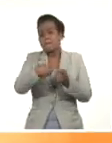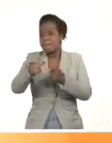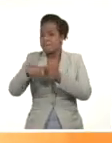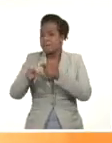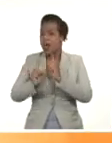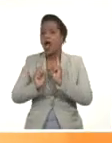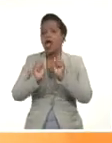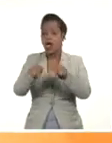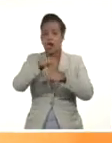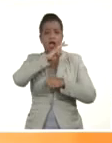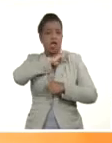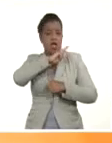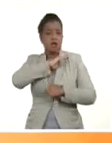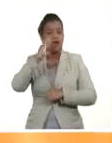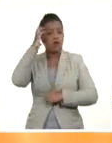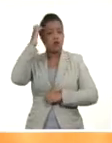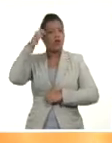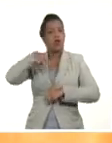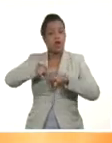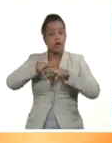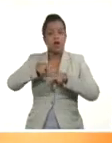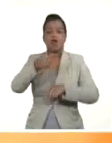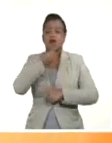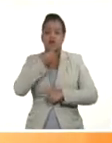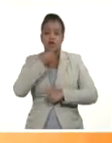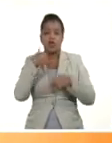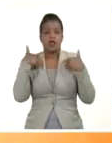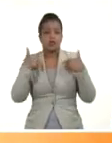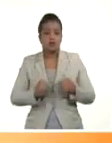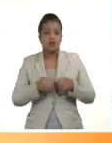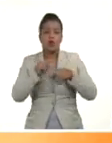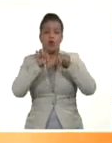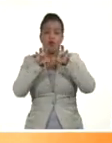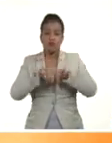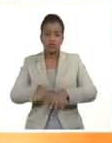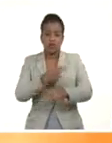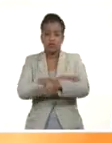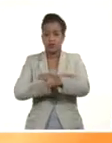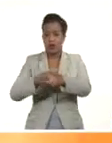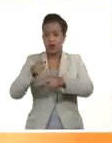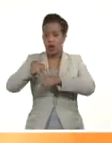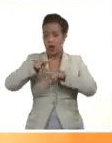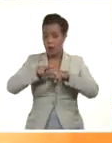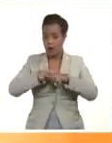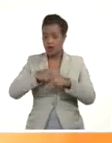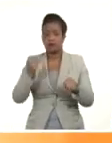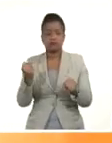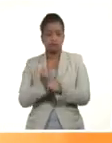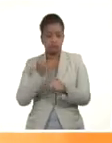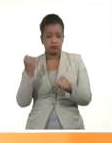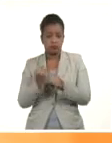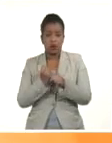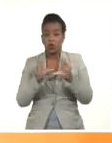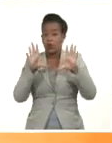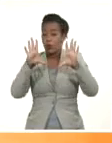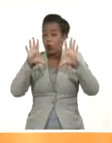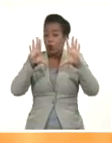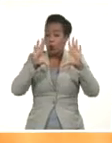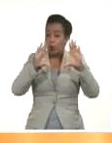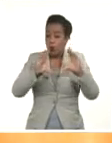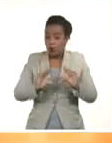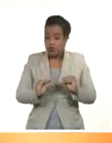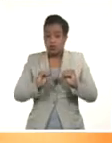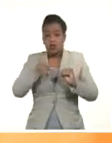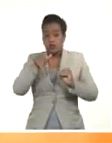funcionarios, directivos del gobierno de La Habana Vieja, de la oficina del historiador de La Habana, que han estado trabajando durante toda la noche y hasta